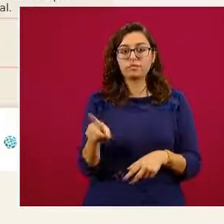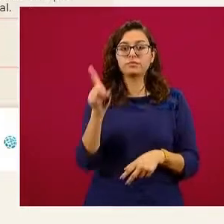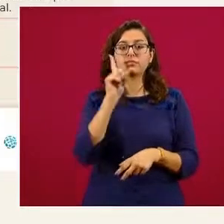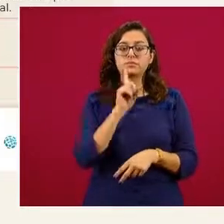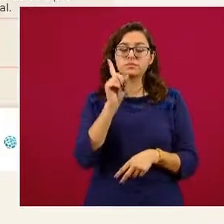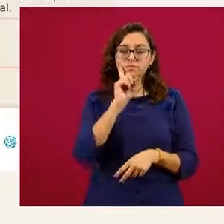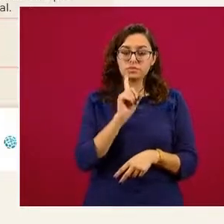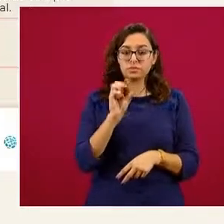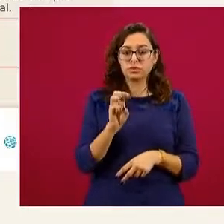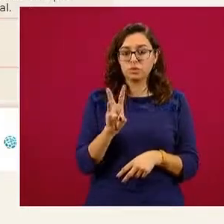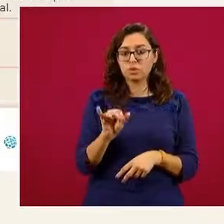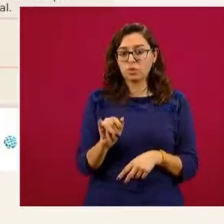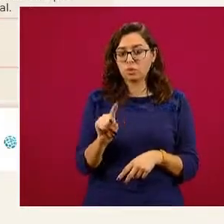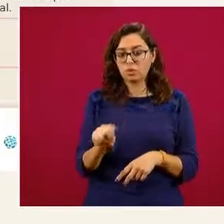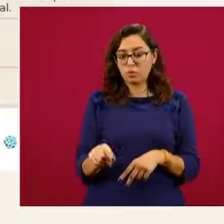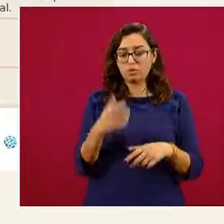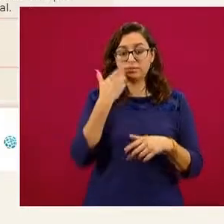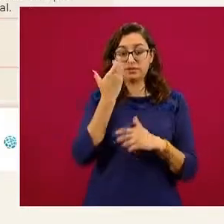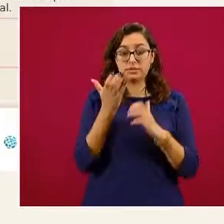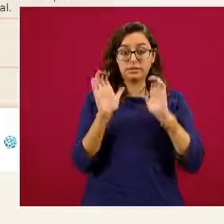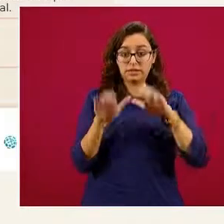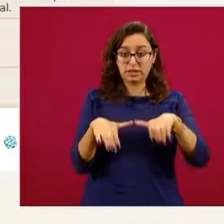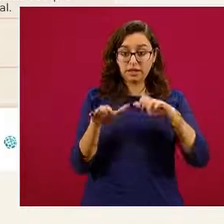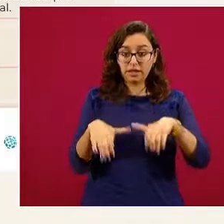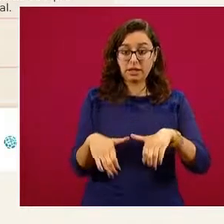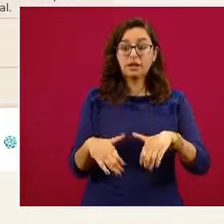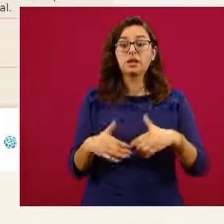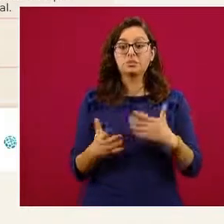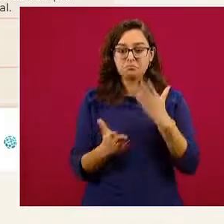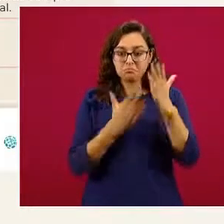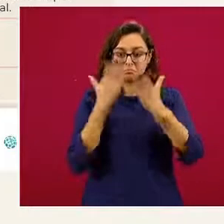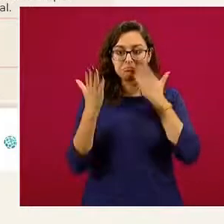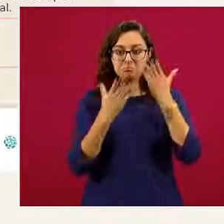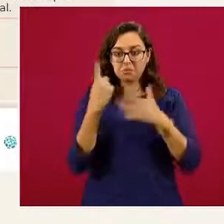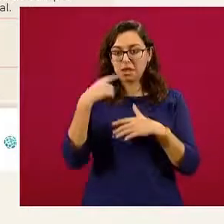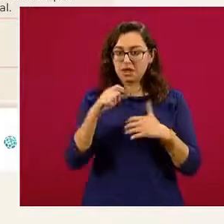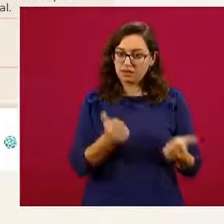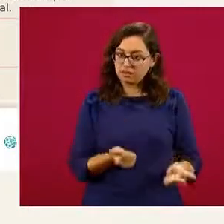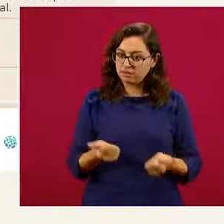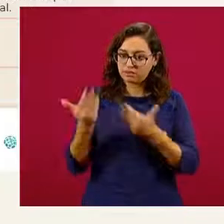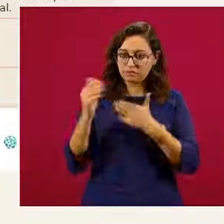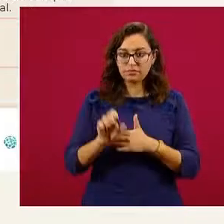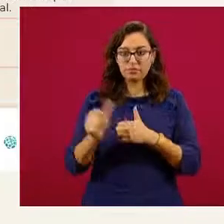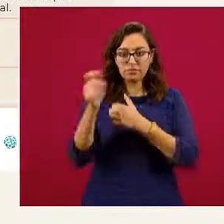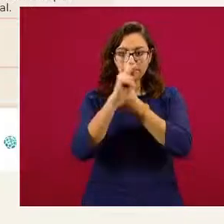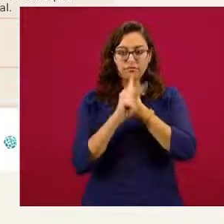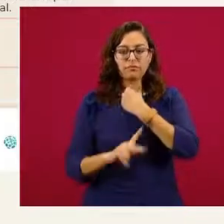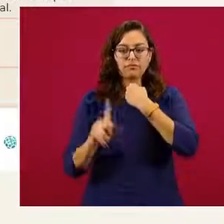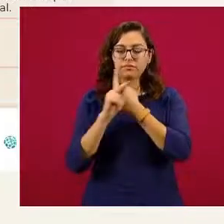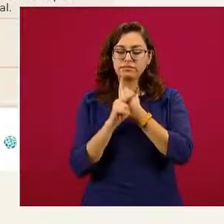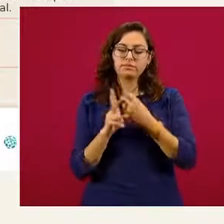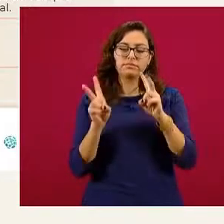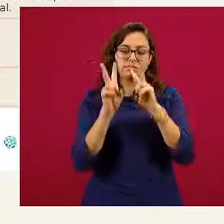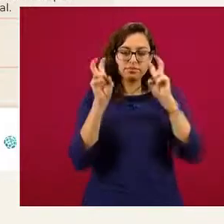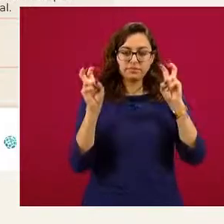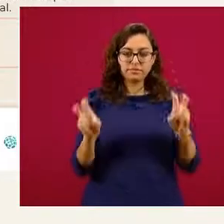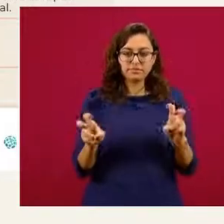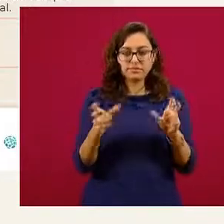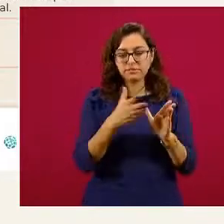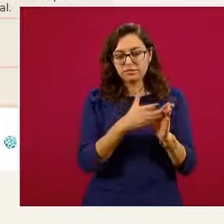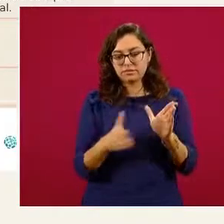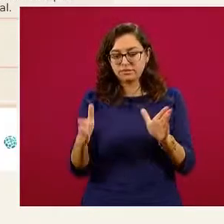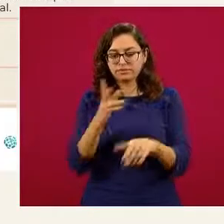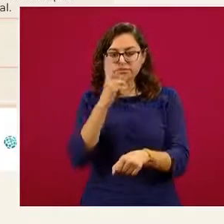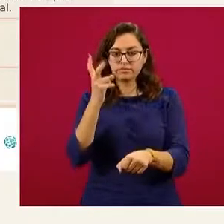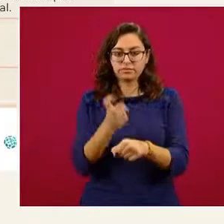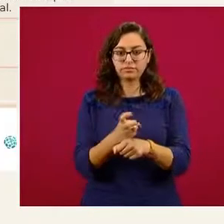están registrando y que están buscando su participación en Mujer Exporta MX. Les van a platicar durante la